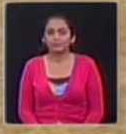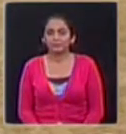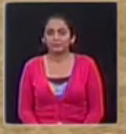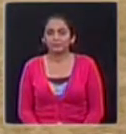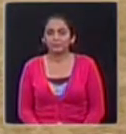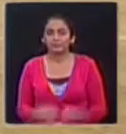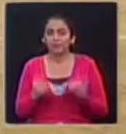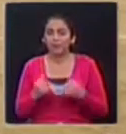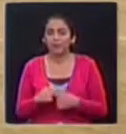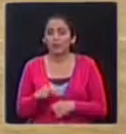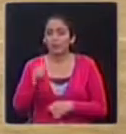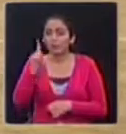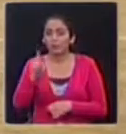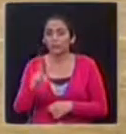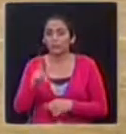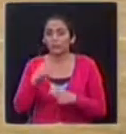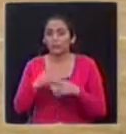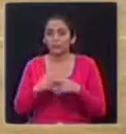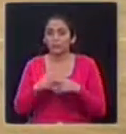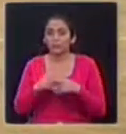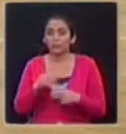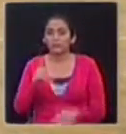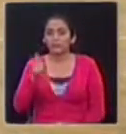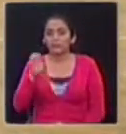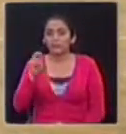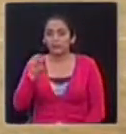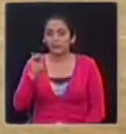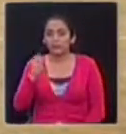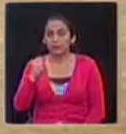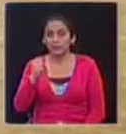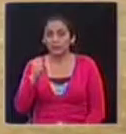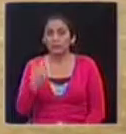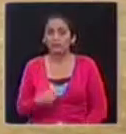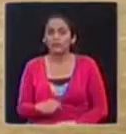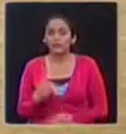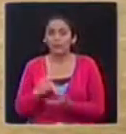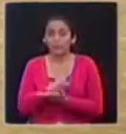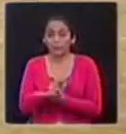volante Denis Giler, quien no seguirá en el plantel. Diego Flores, Más Deportes.